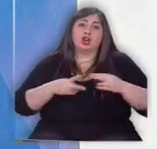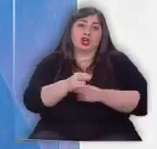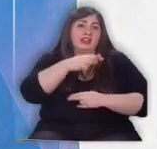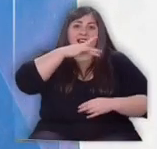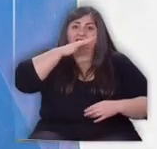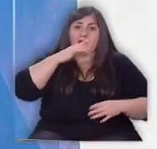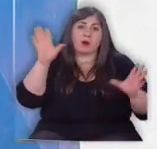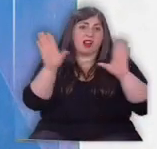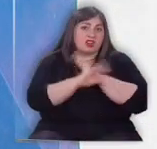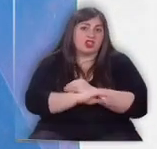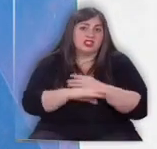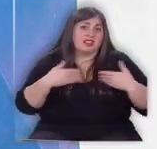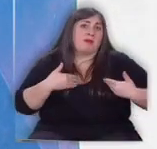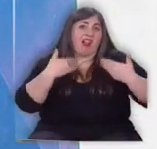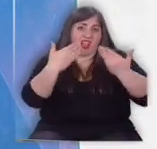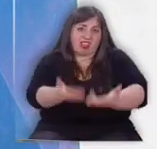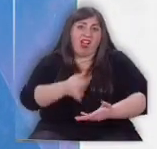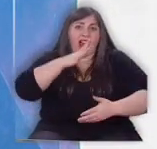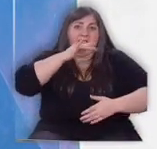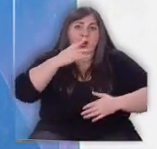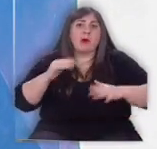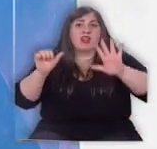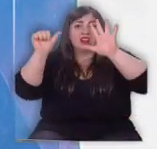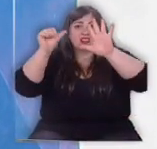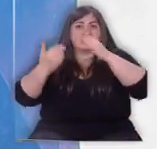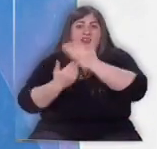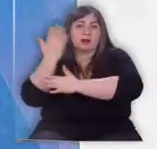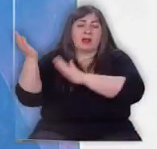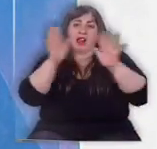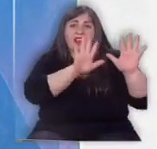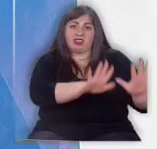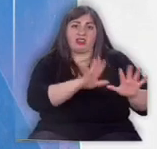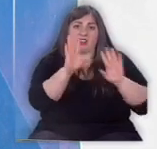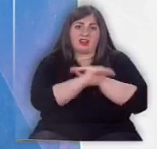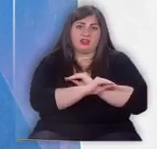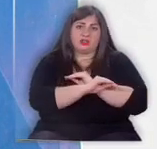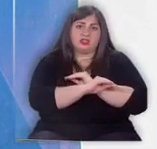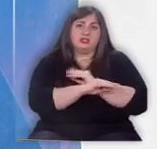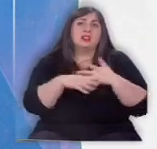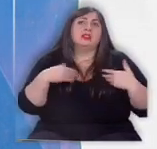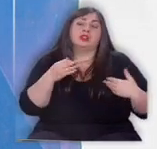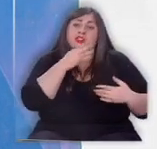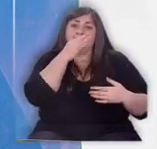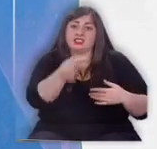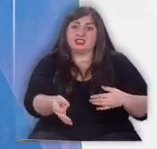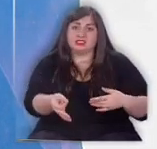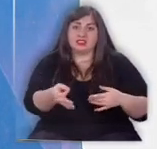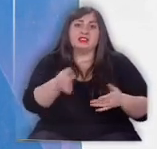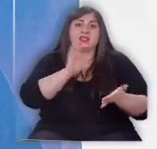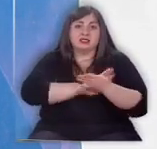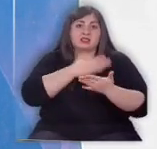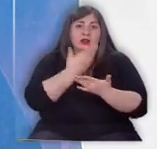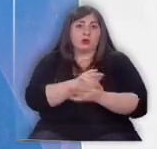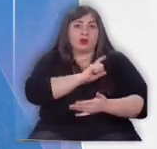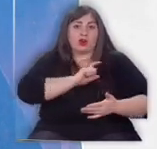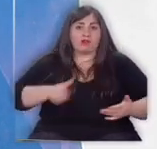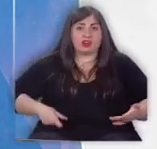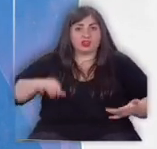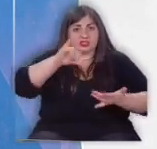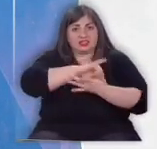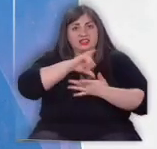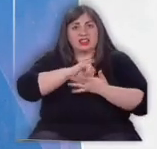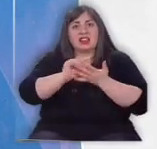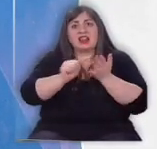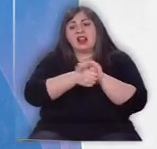para poder entregar agua de forma normal desde las 6 de la mañana a las 10 de la noche. Nos indican desde Salud y el Gobierno Central que tenemos que